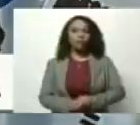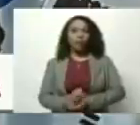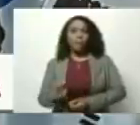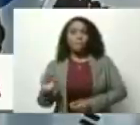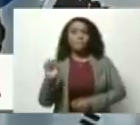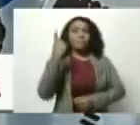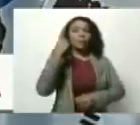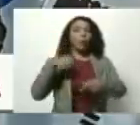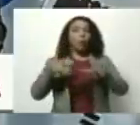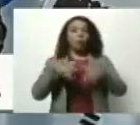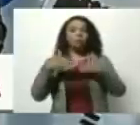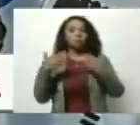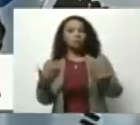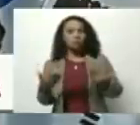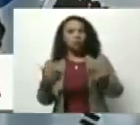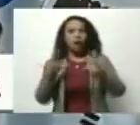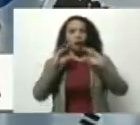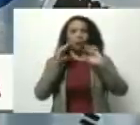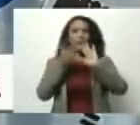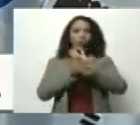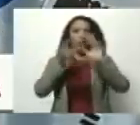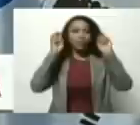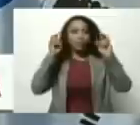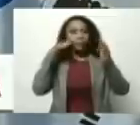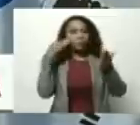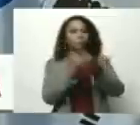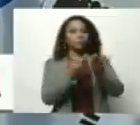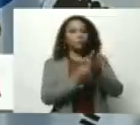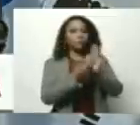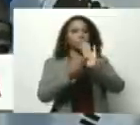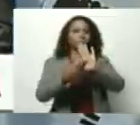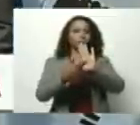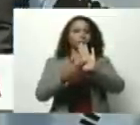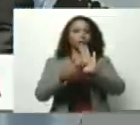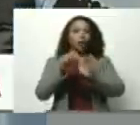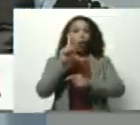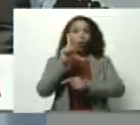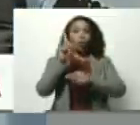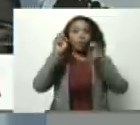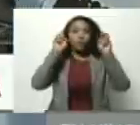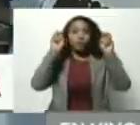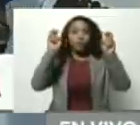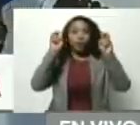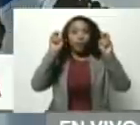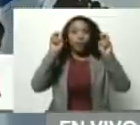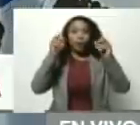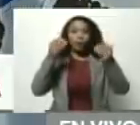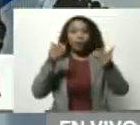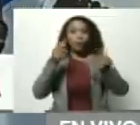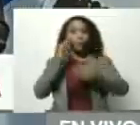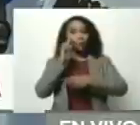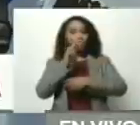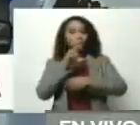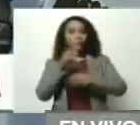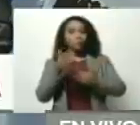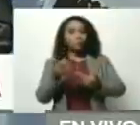vamos a hablar y mostrar a la vez imágenes de un caso que tiene que ver con